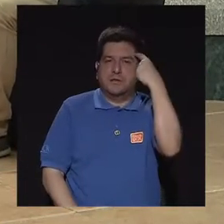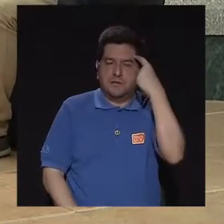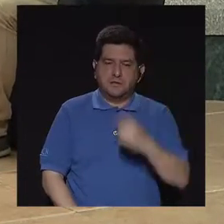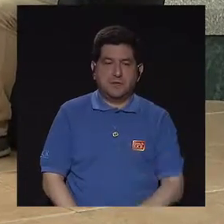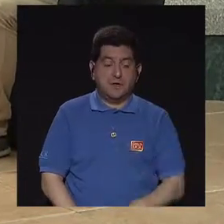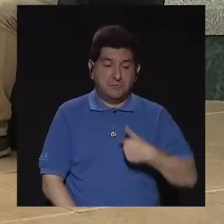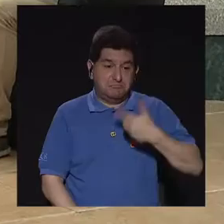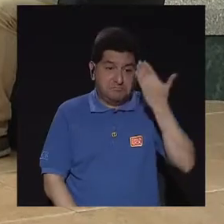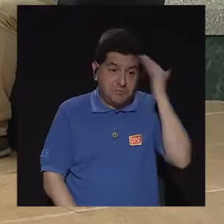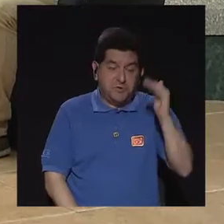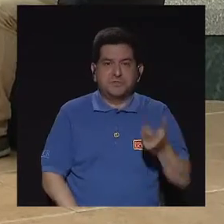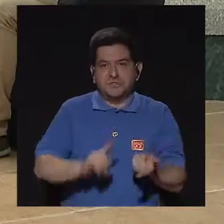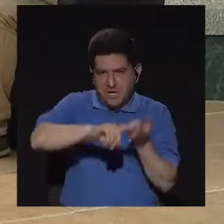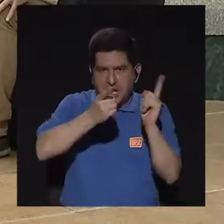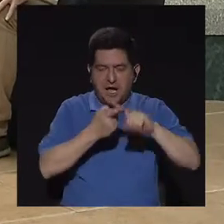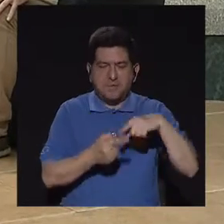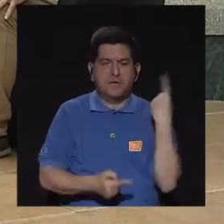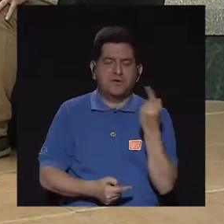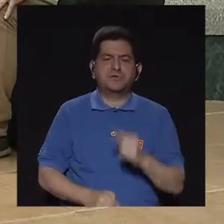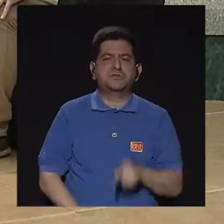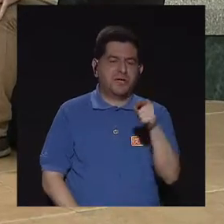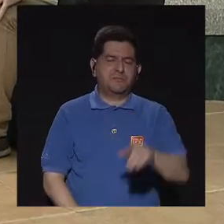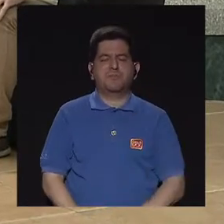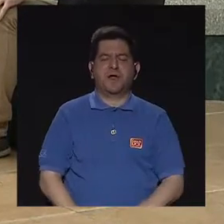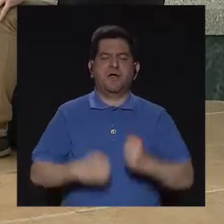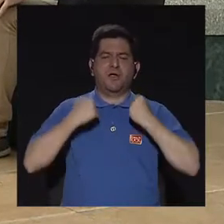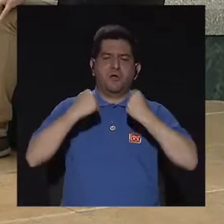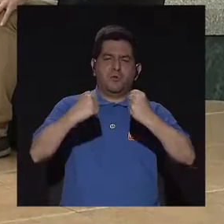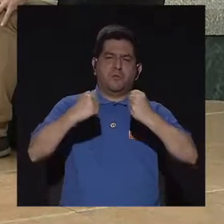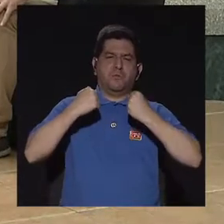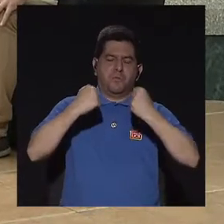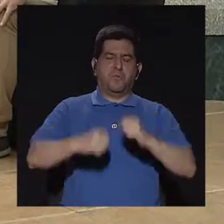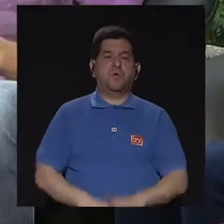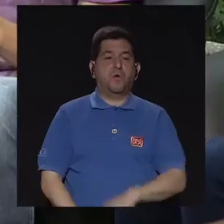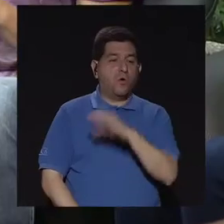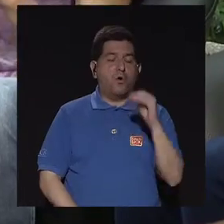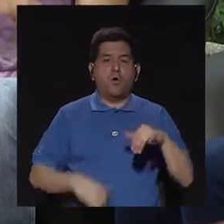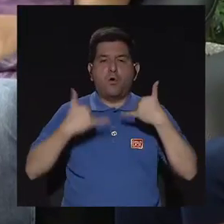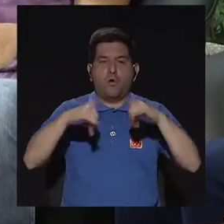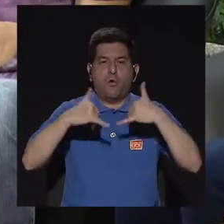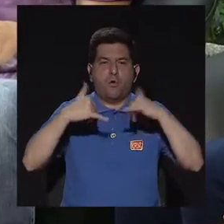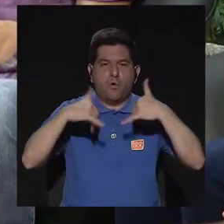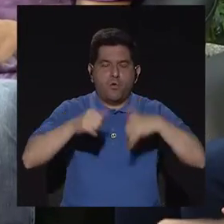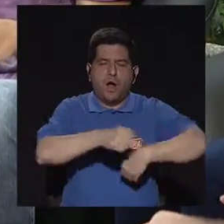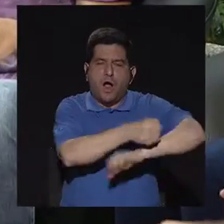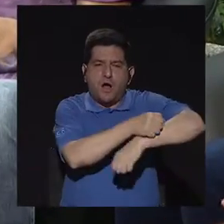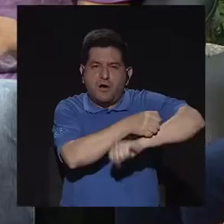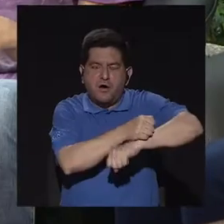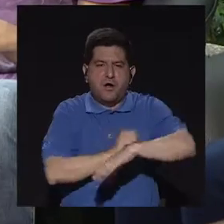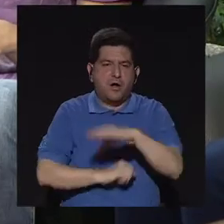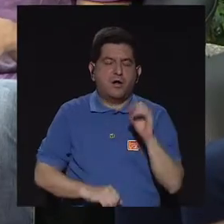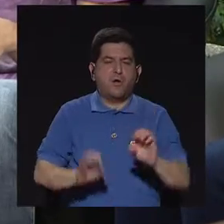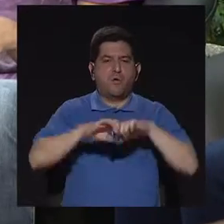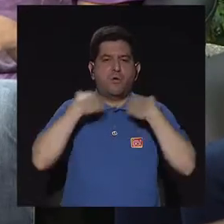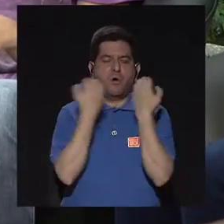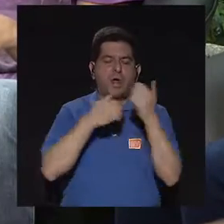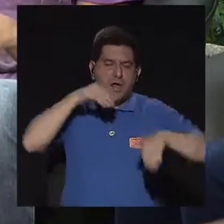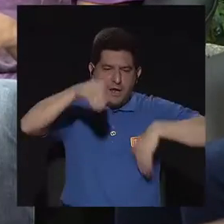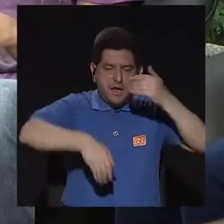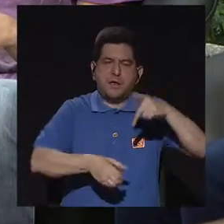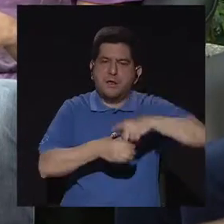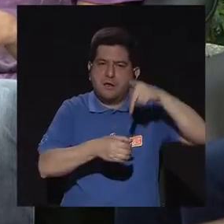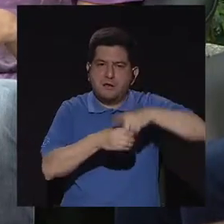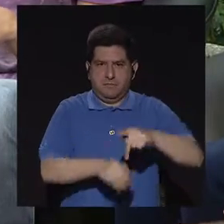porque ahora, bueno, yo no sé, yo tengo muchos amigos que cada rato van al gimnasio, tengo amigos que hacen por dónde jugar fútbol, por dónde ir a meterse equipos de